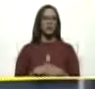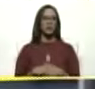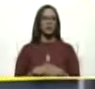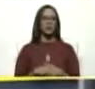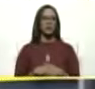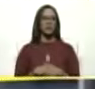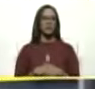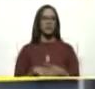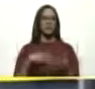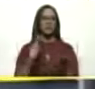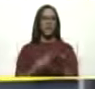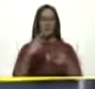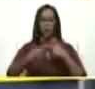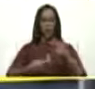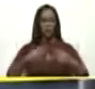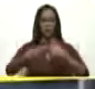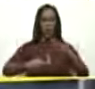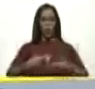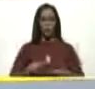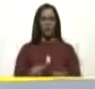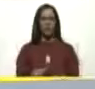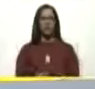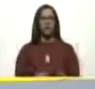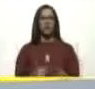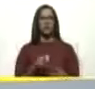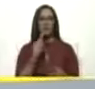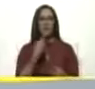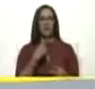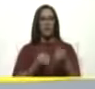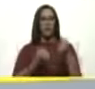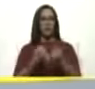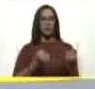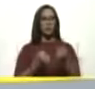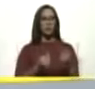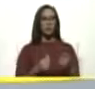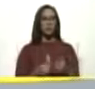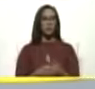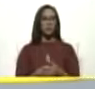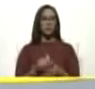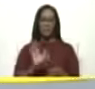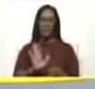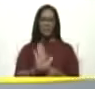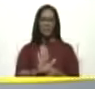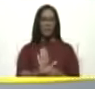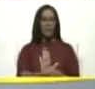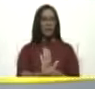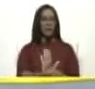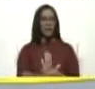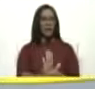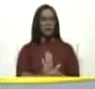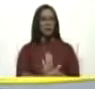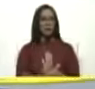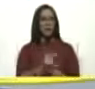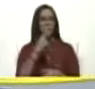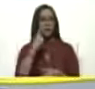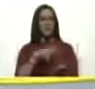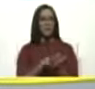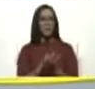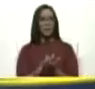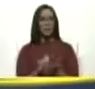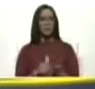Y se cayó otra y otra. Entonces yo le dije al conductor, párate, párate, párate, párate, vamos a ver qué